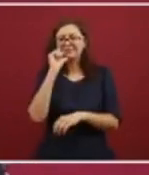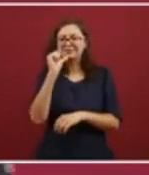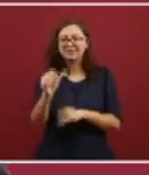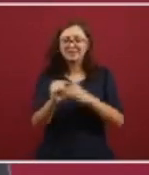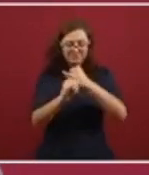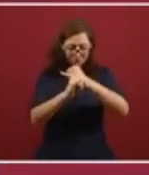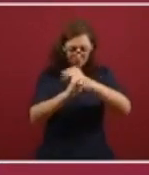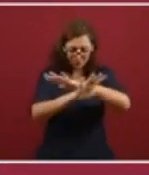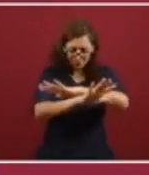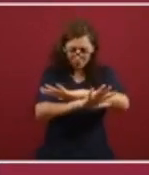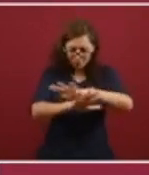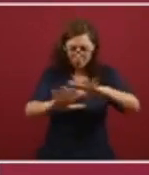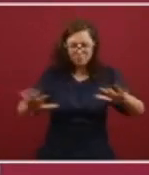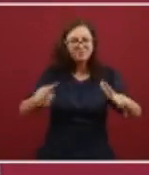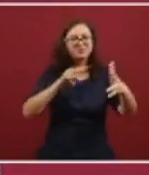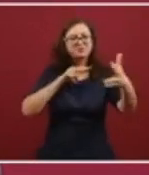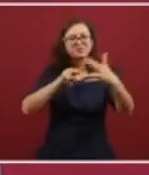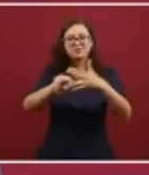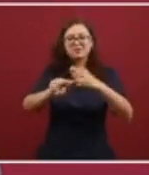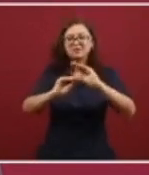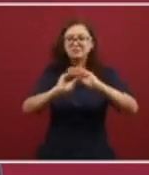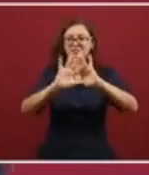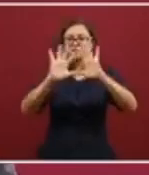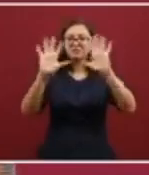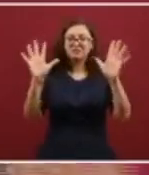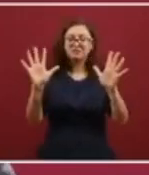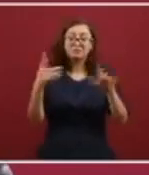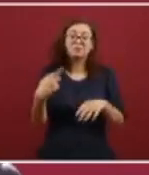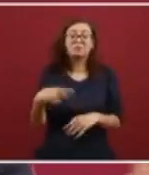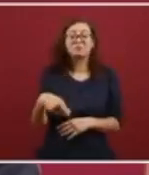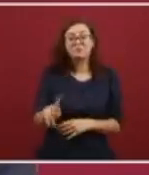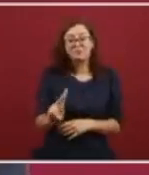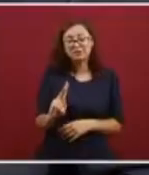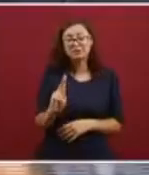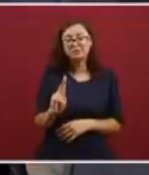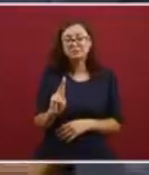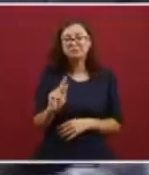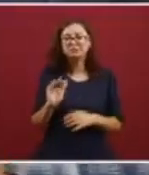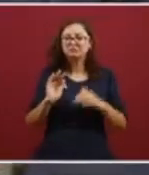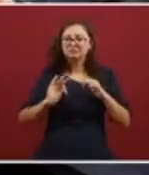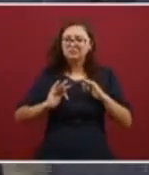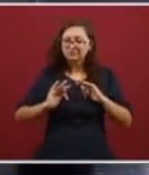Todo se va a transparentar. Nada más que vámonos